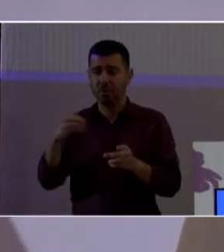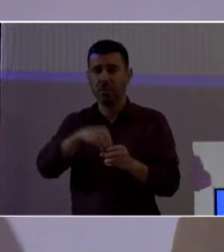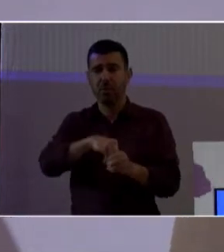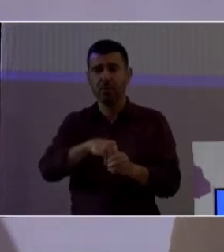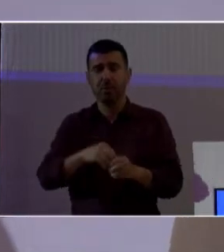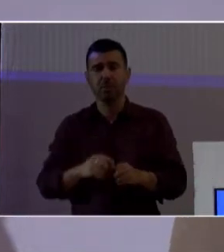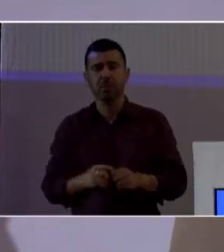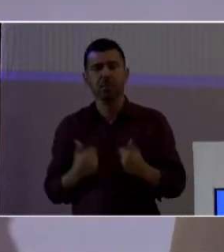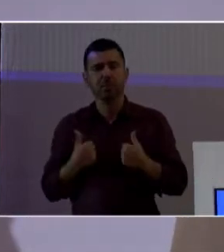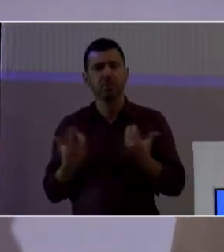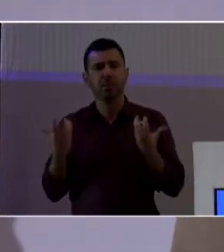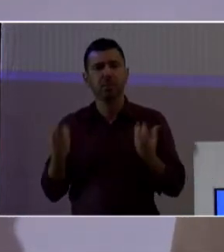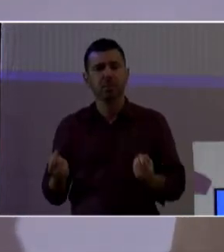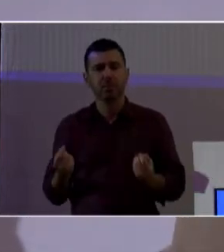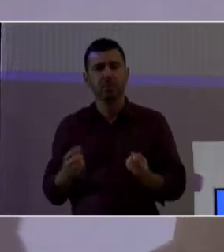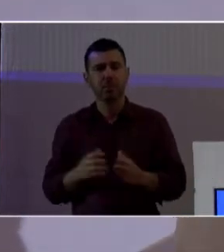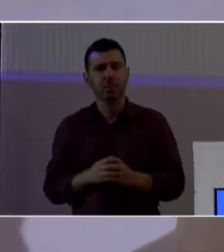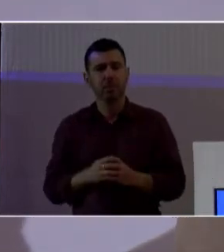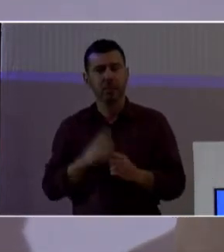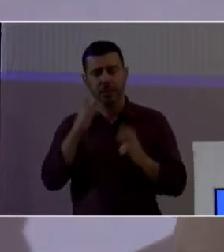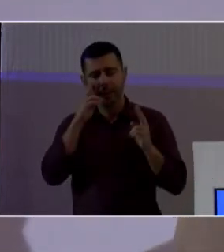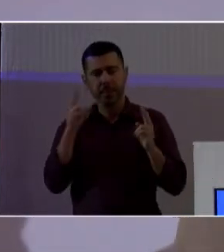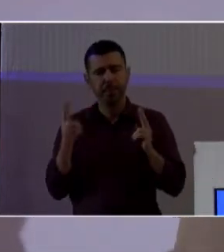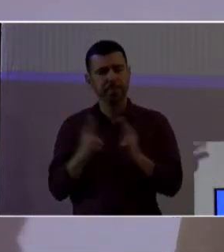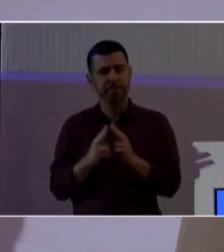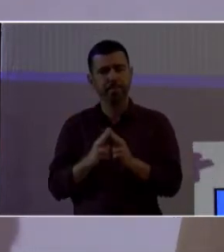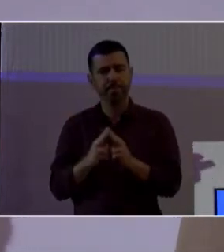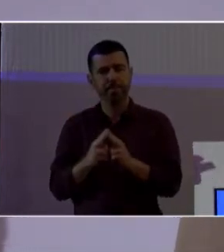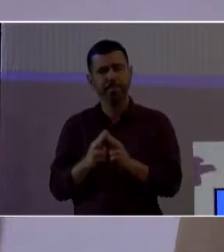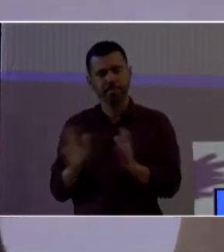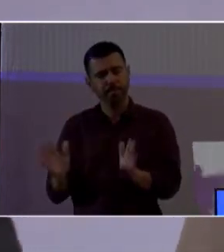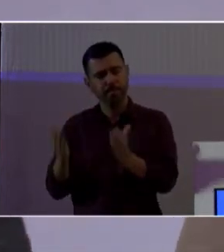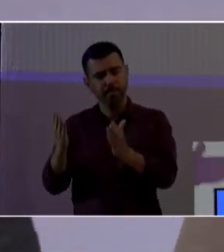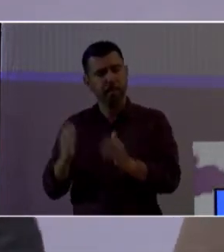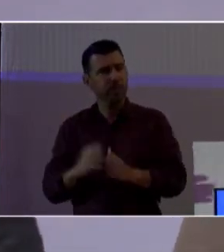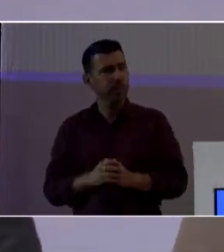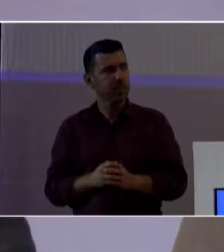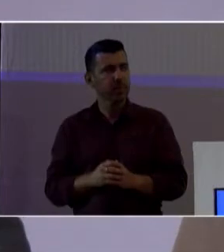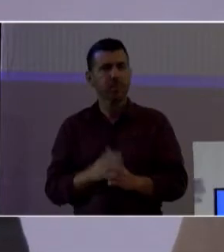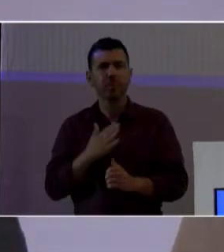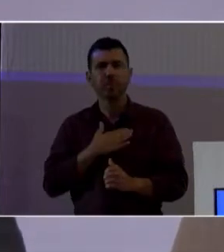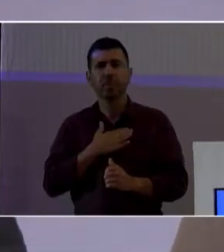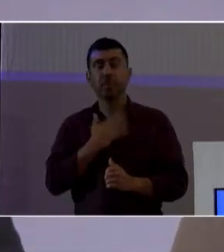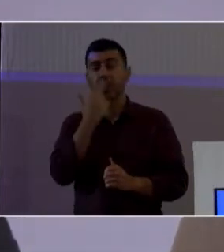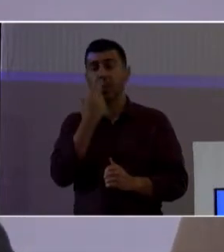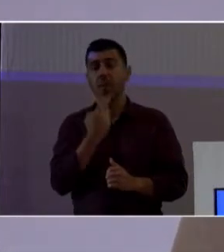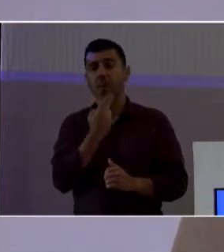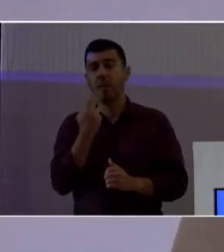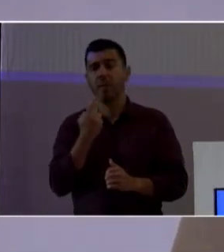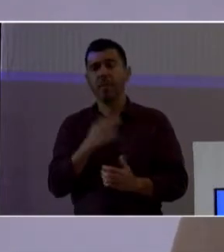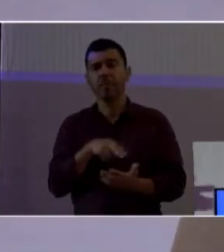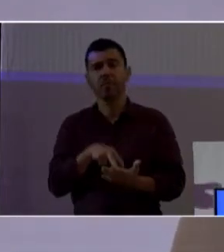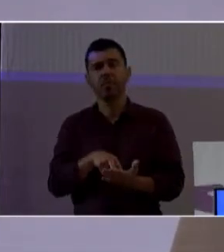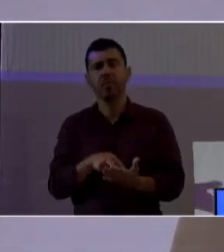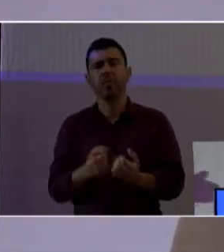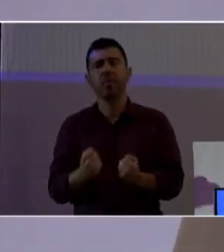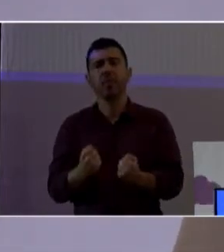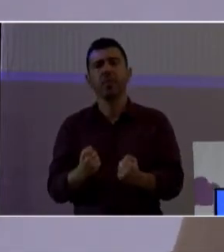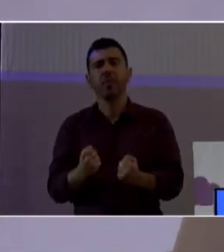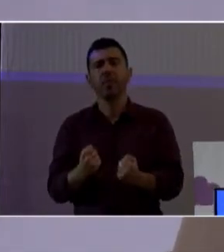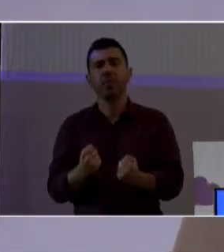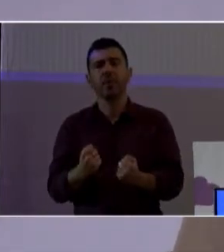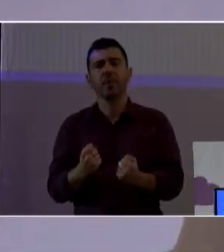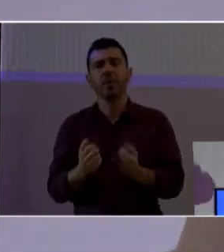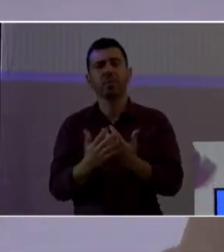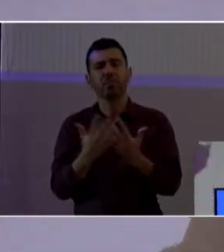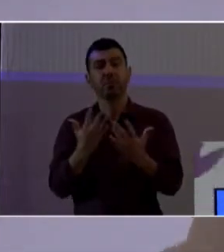quiero es reconocer y decir, tenemos un compromiso muy firme por parte del gobierno y por parte de esta agencia